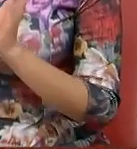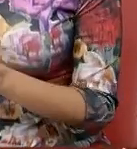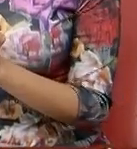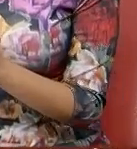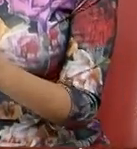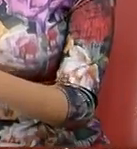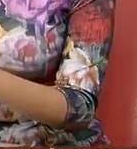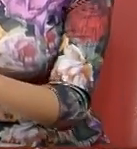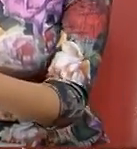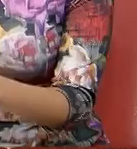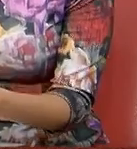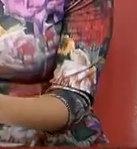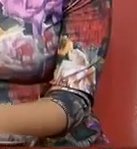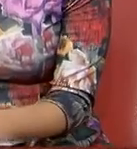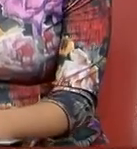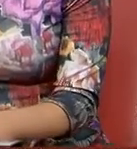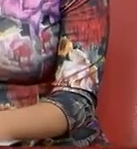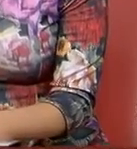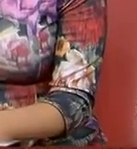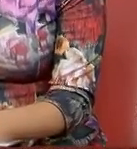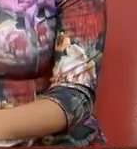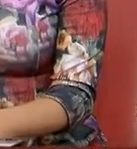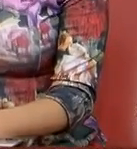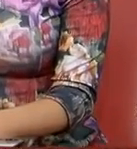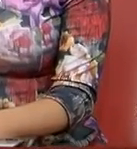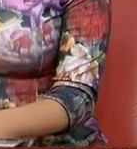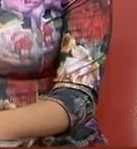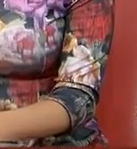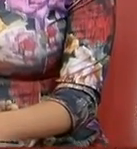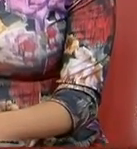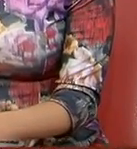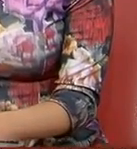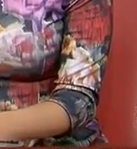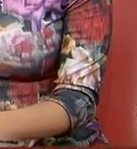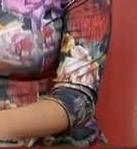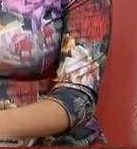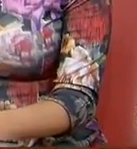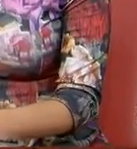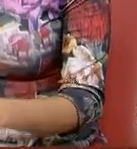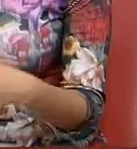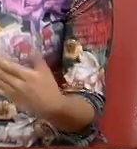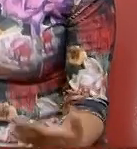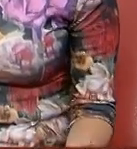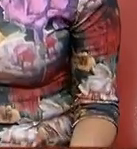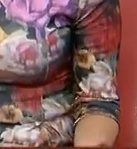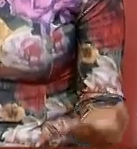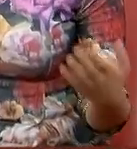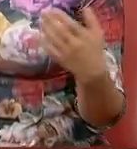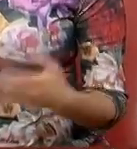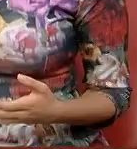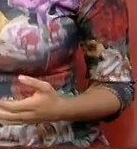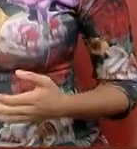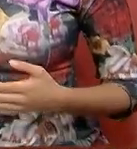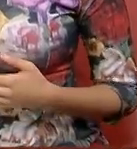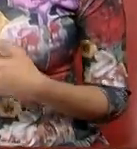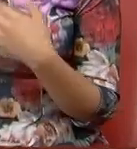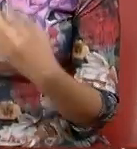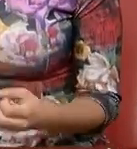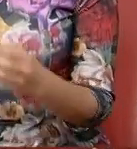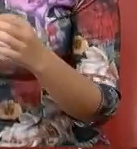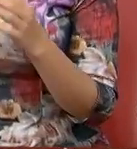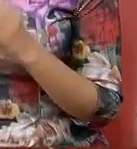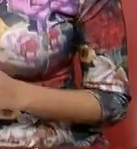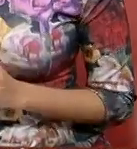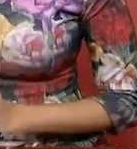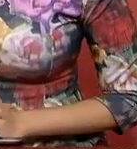gran cantidad, más del 40% de los latinos que van a tener derecho a votar son millennials, esta generación que se